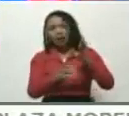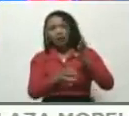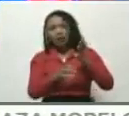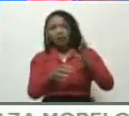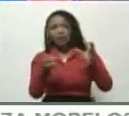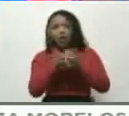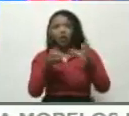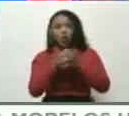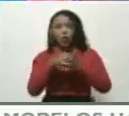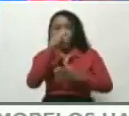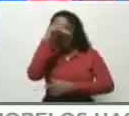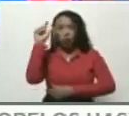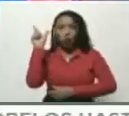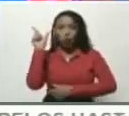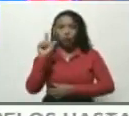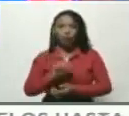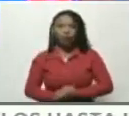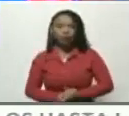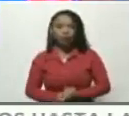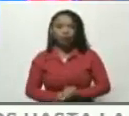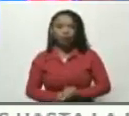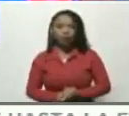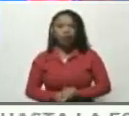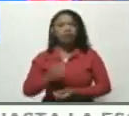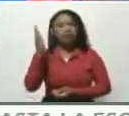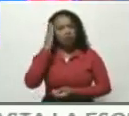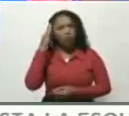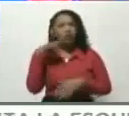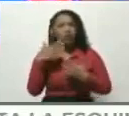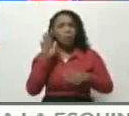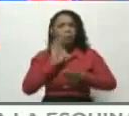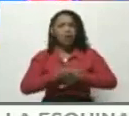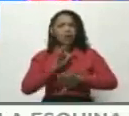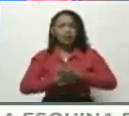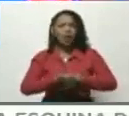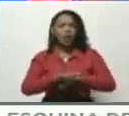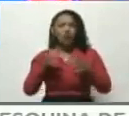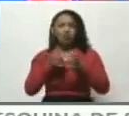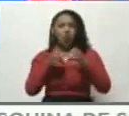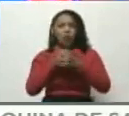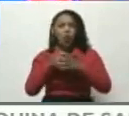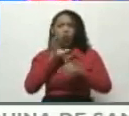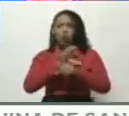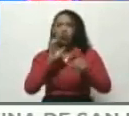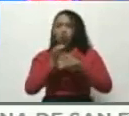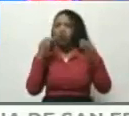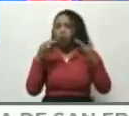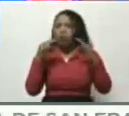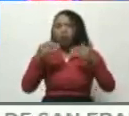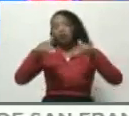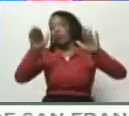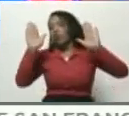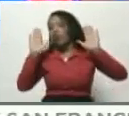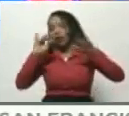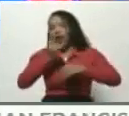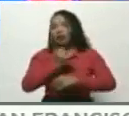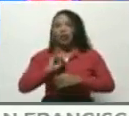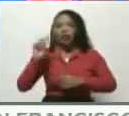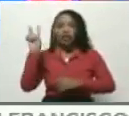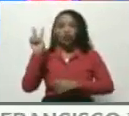Partido Socialista Unido de Venezuela. Sabemos lo que ha pasado con un partido tradicional de la supuesta izquierda de